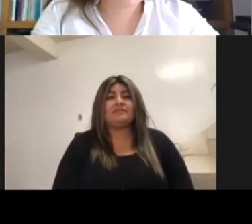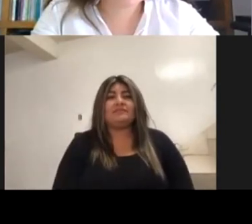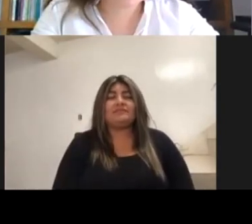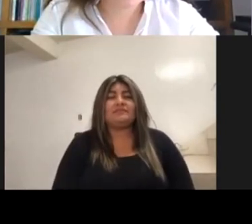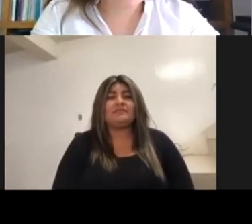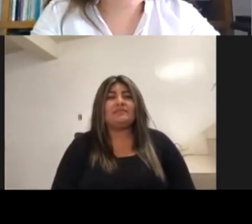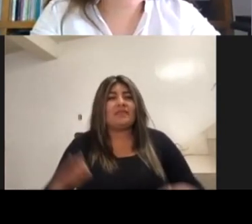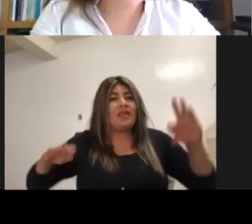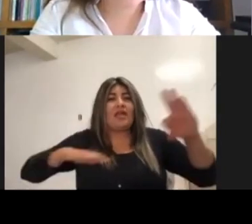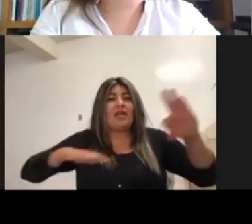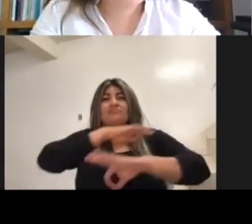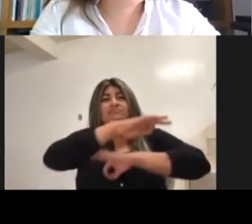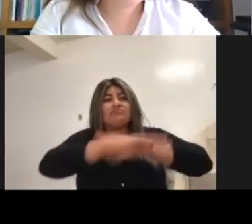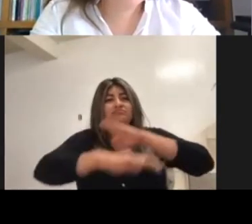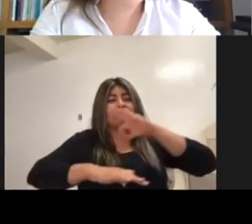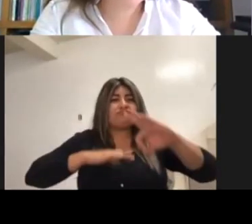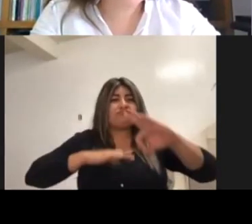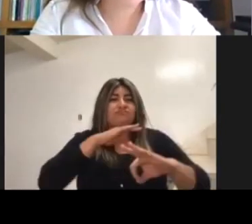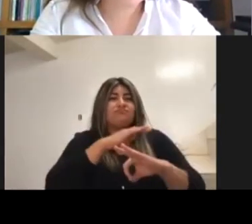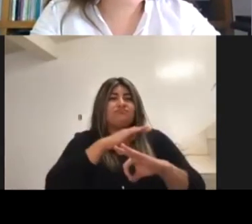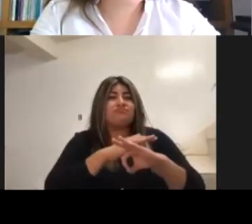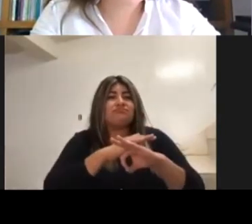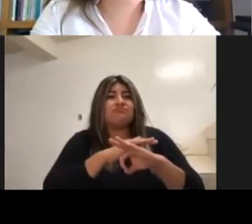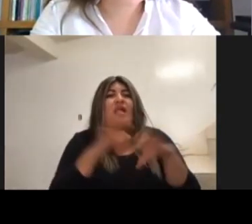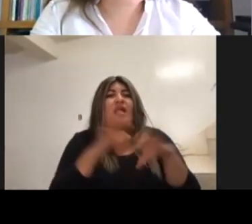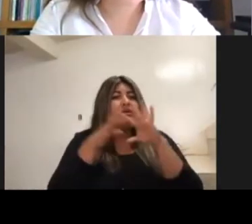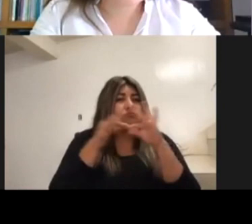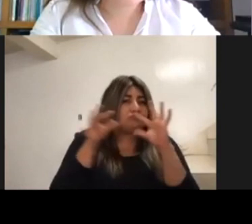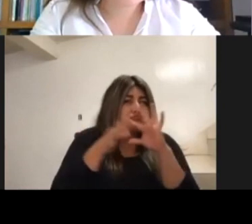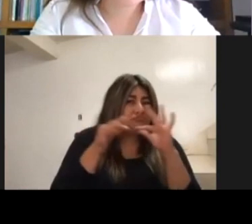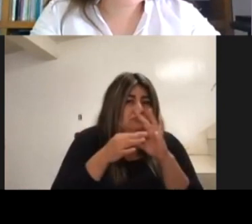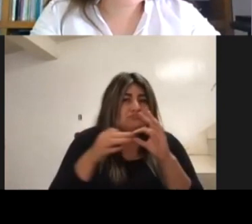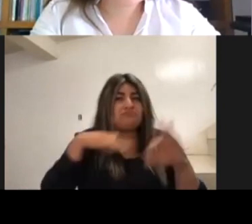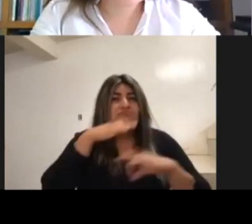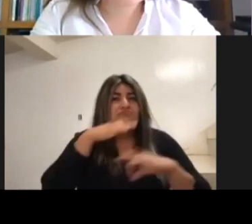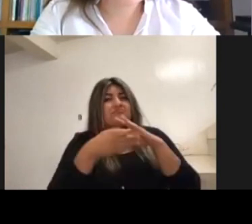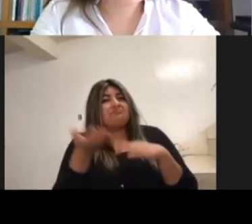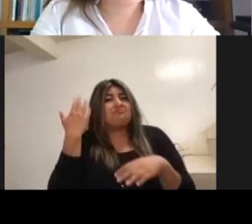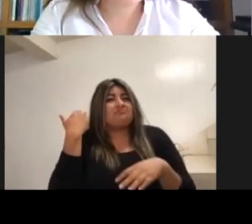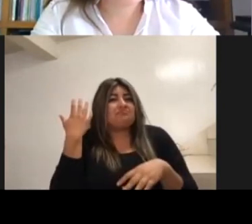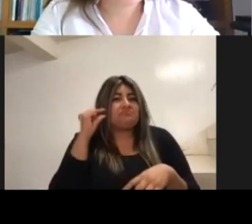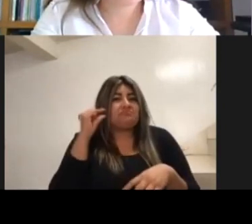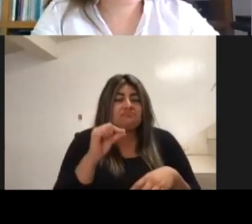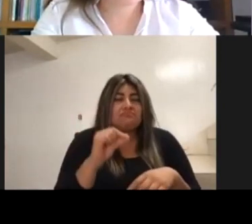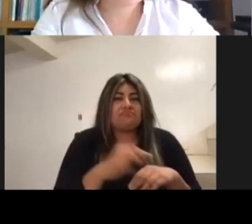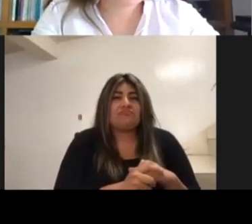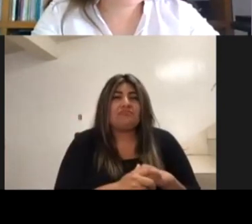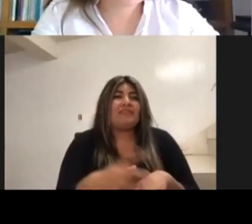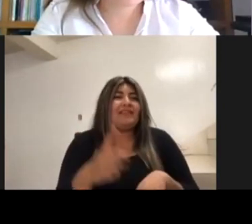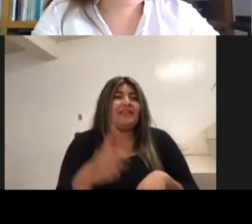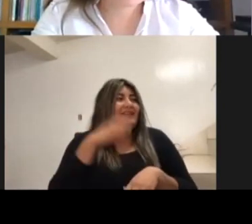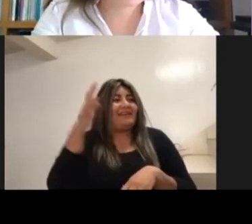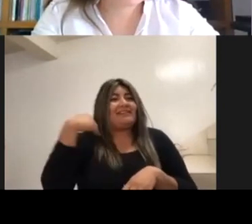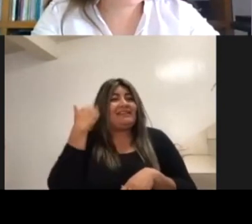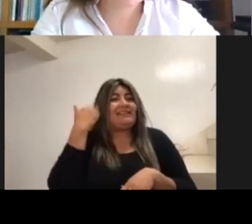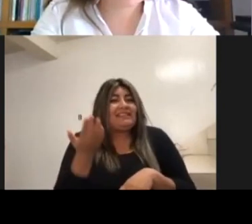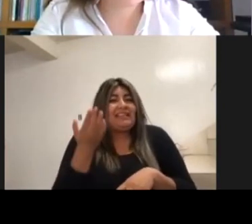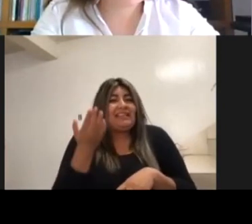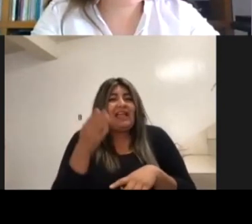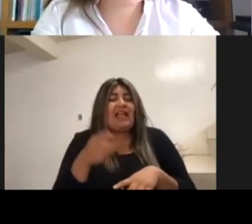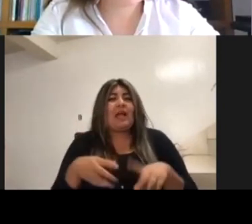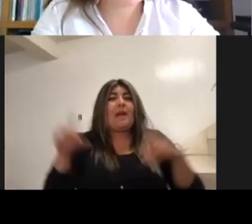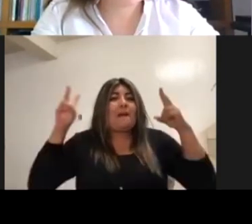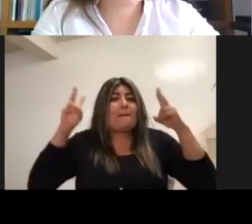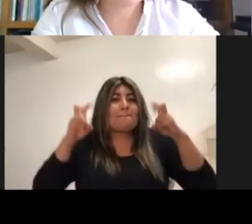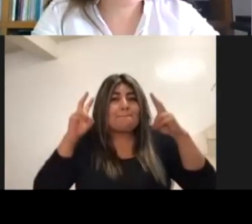que los participantes acaban de exponer, yo me quiero ir un poco sobre la parte